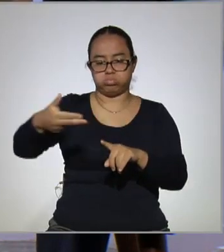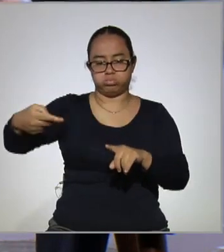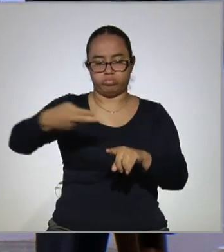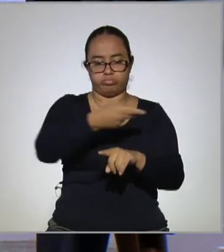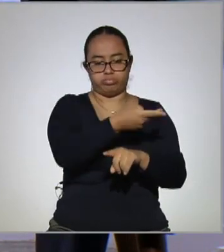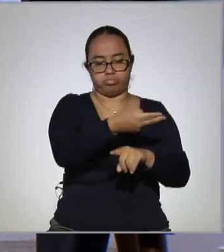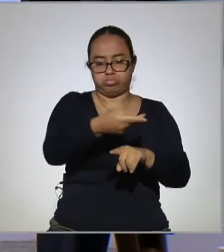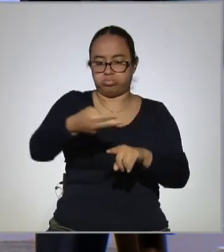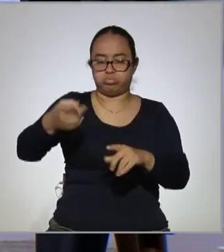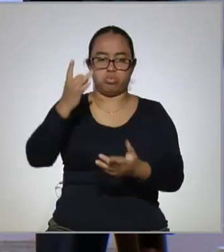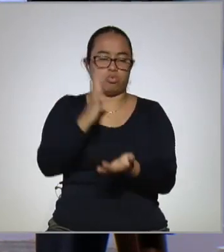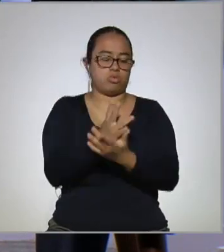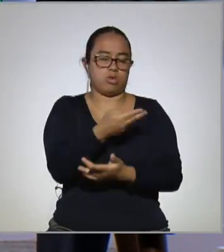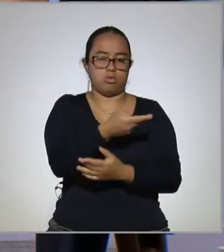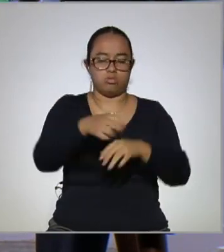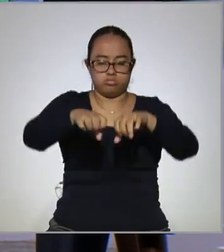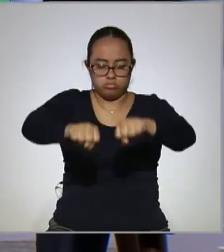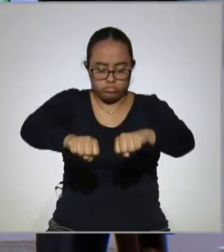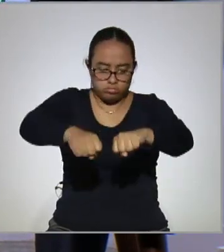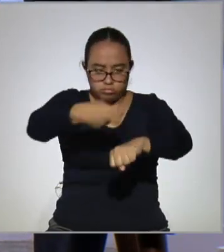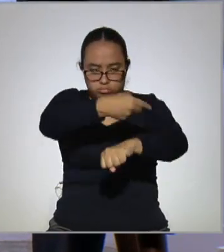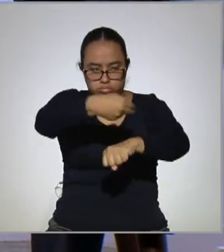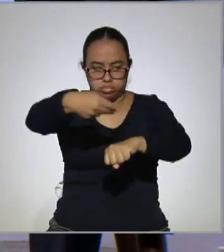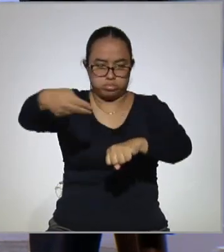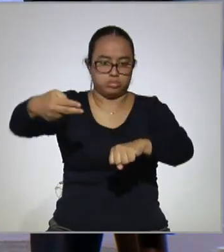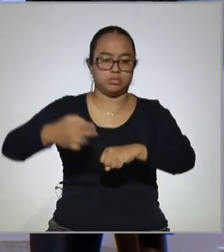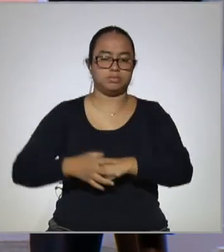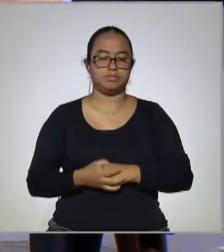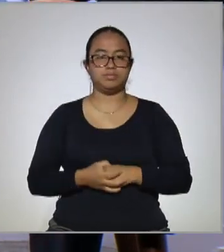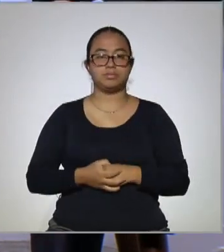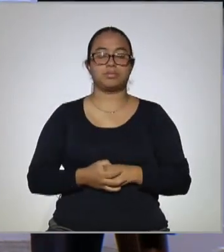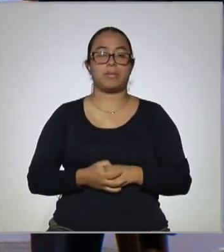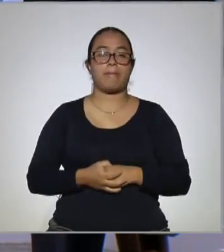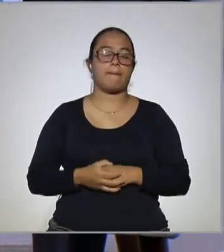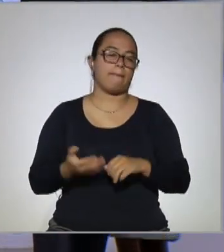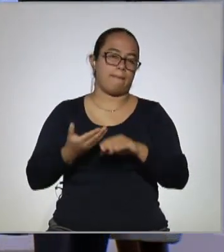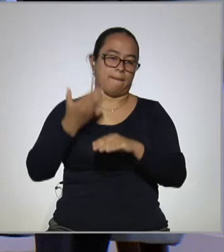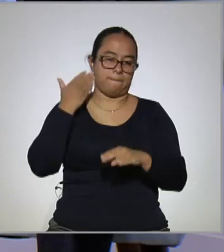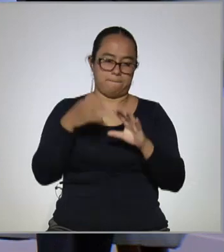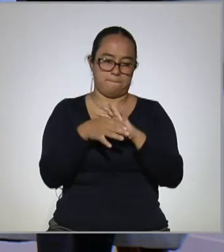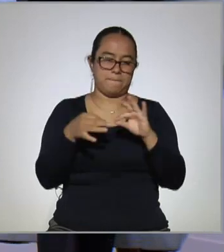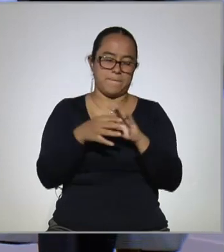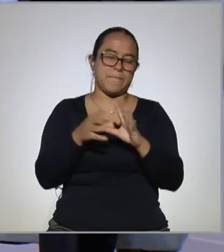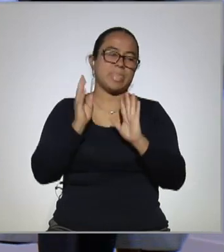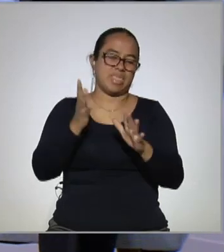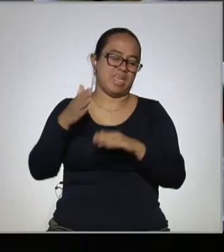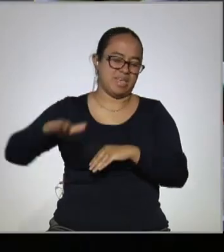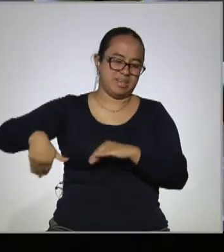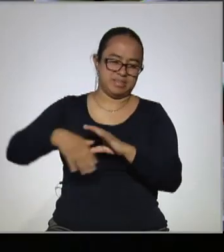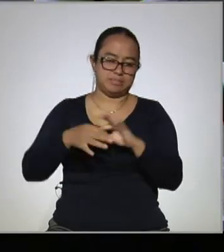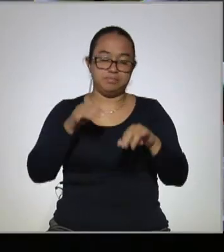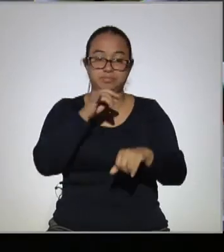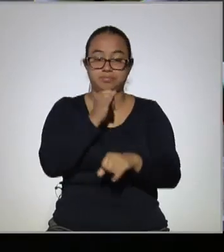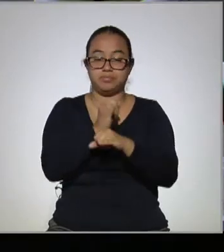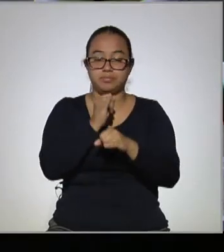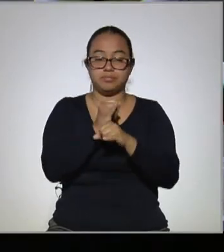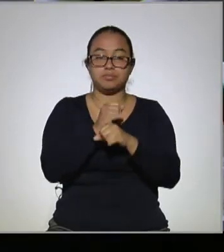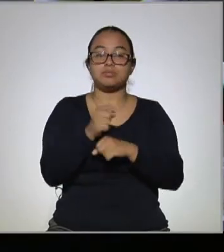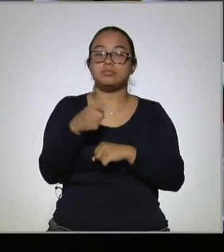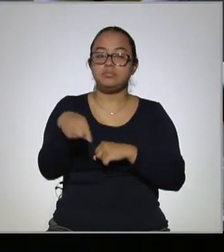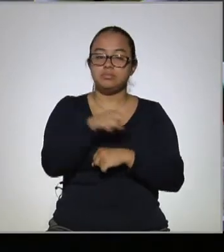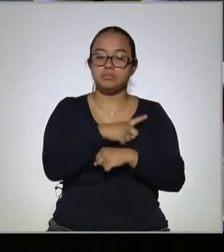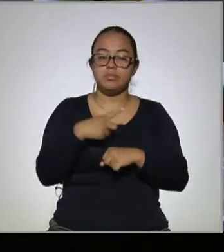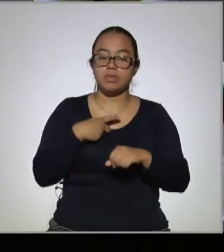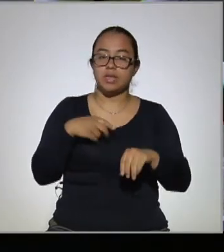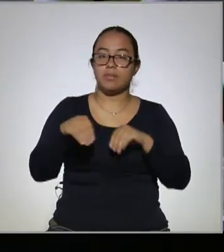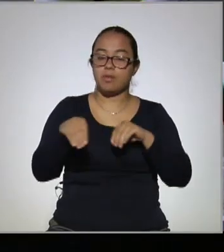tus pies, claro. Ok, eso es importante. Ahora, hablamos anteriormente y los que estuvieron en redes ya nos escucharon, de moverse.